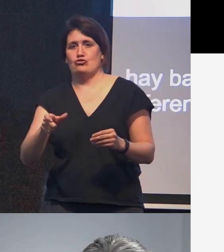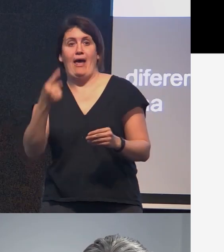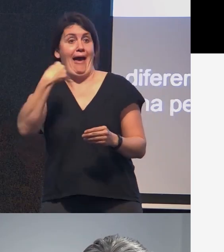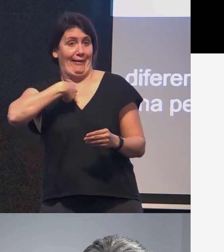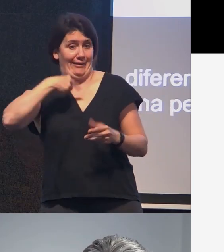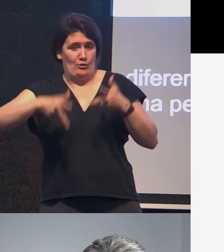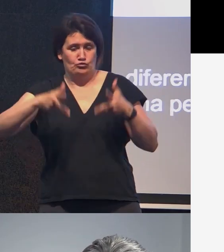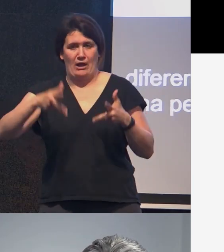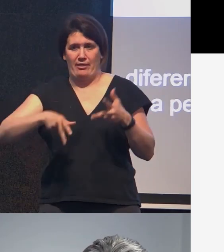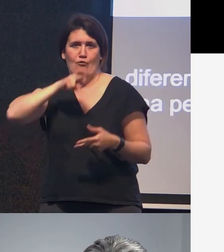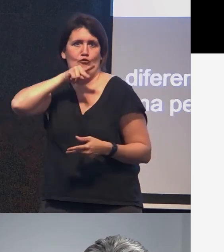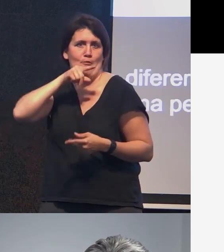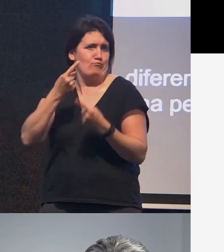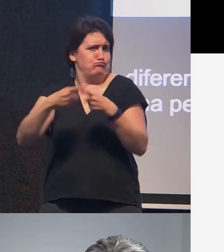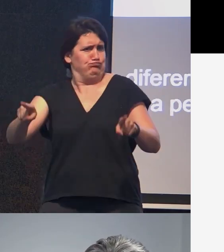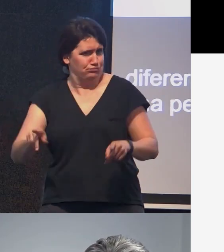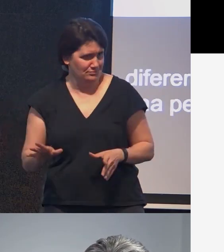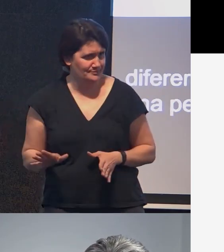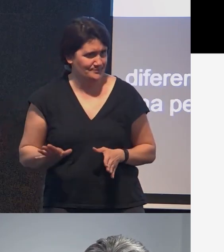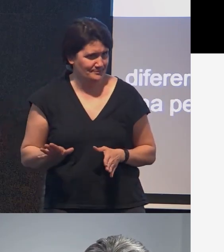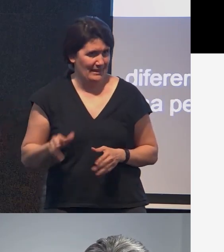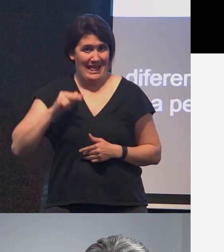de aquí del País Vasco.